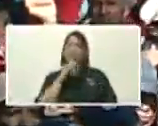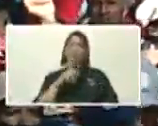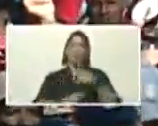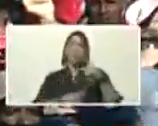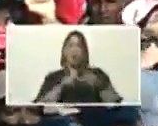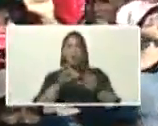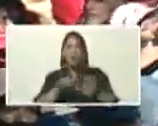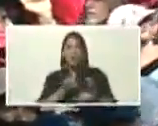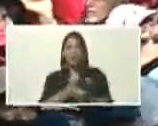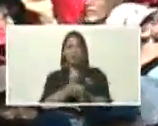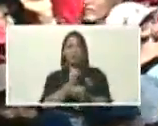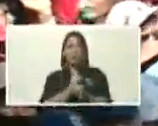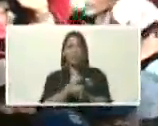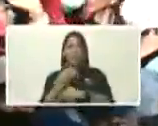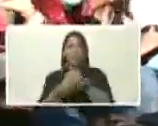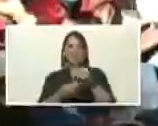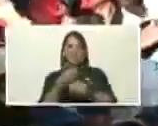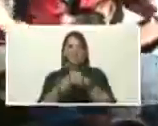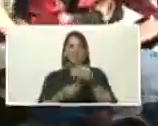internet para hacer citas?